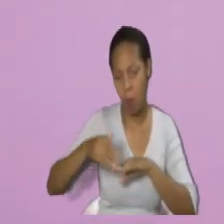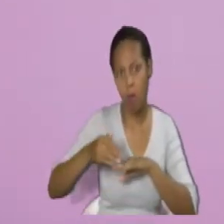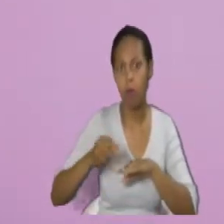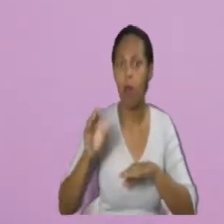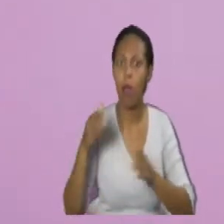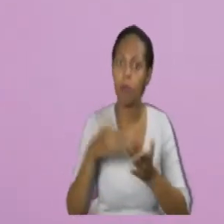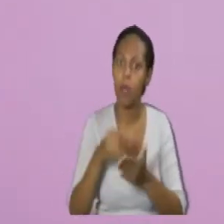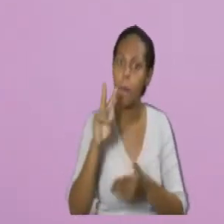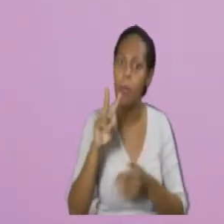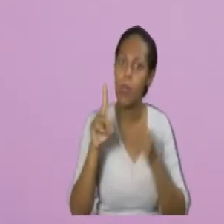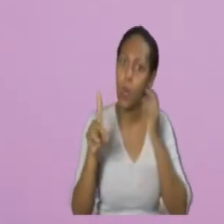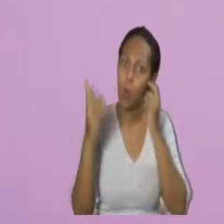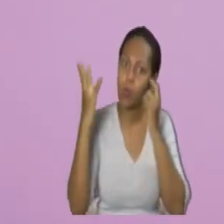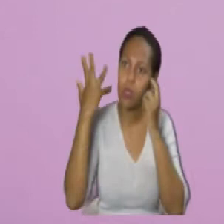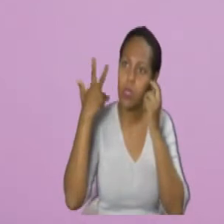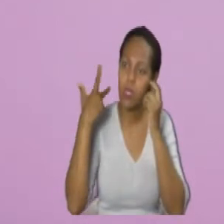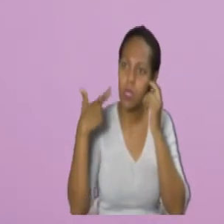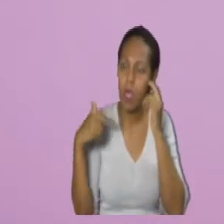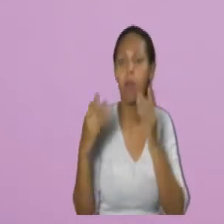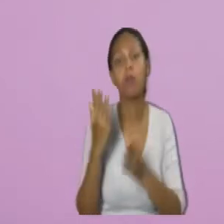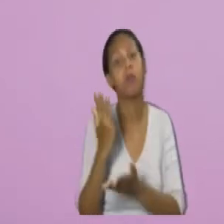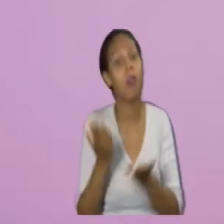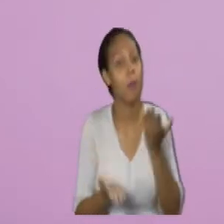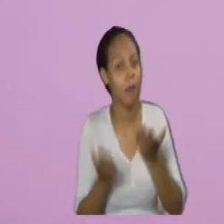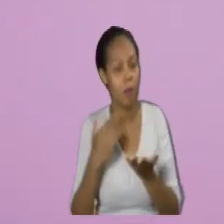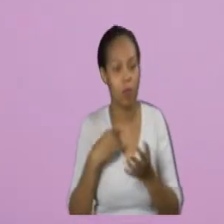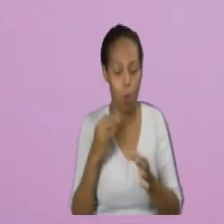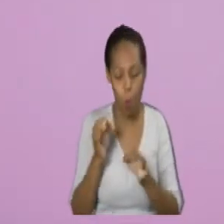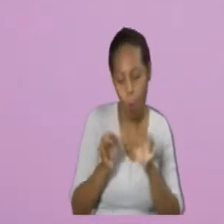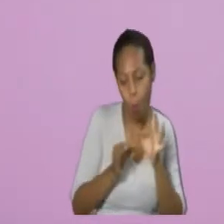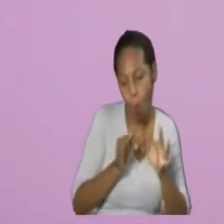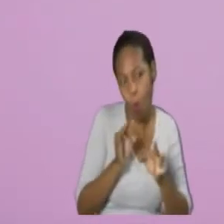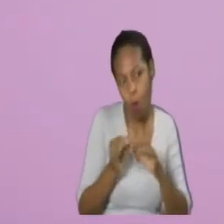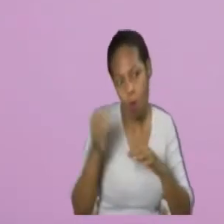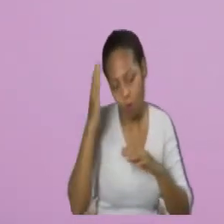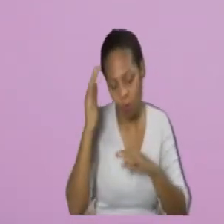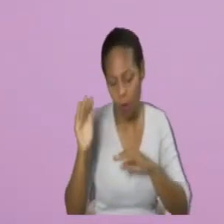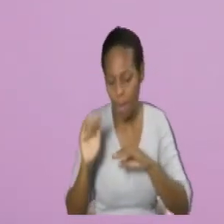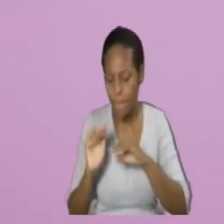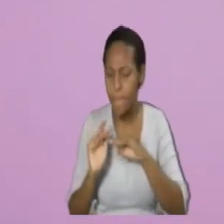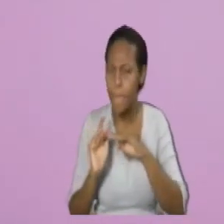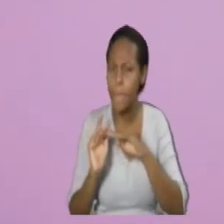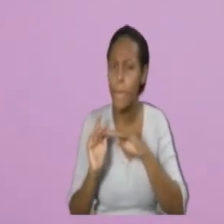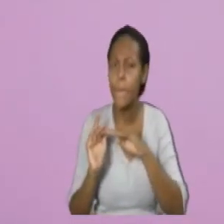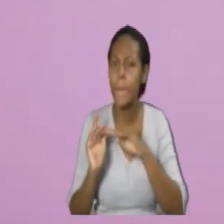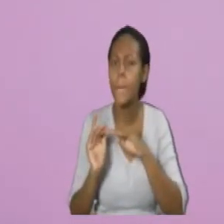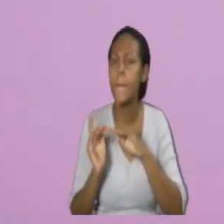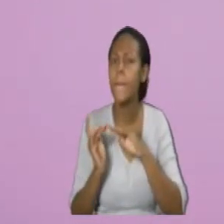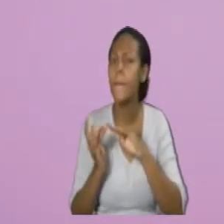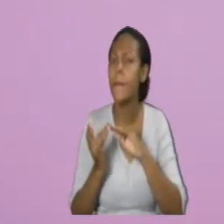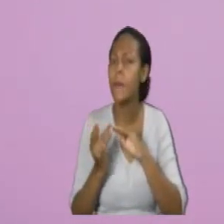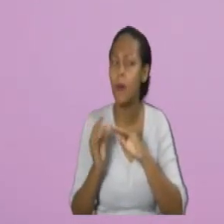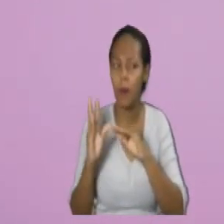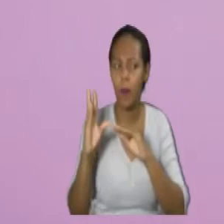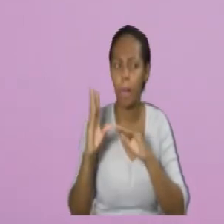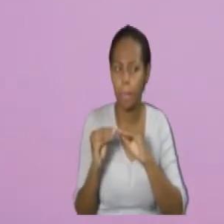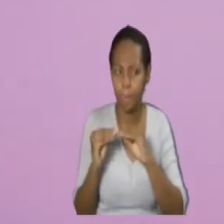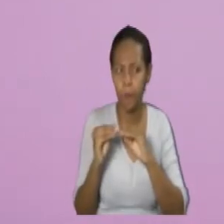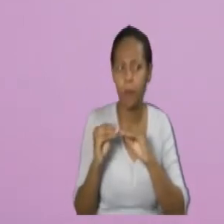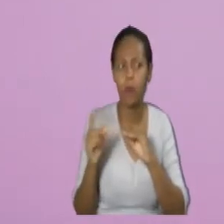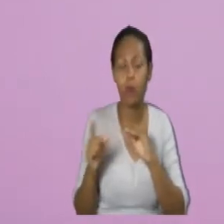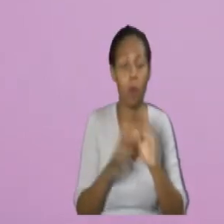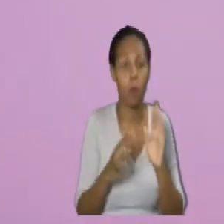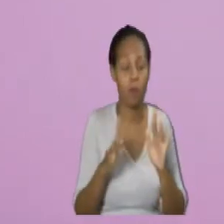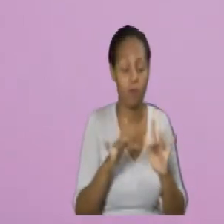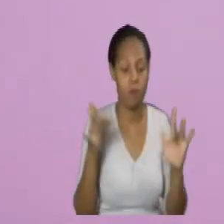días. Dependiendo del cuidado, ya que hacemos un sellado en la punta de la uña y así vamos a tener mayor brillo con